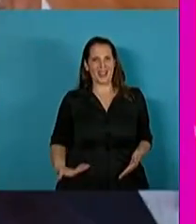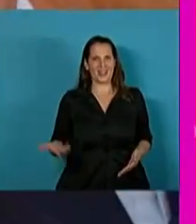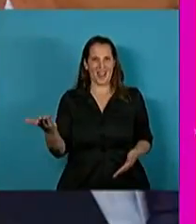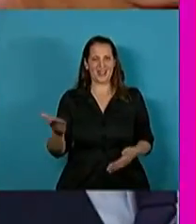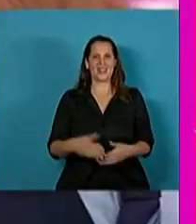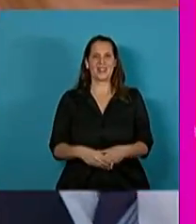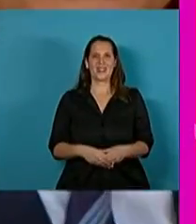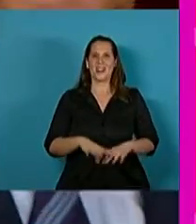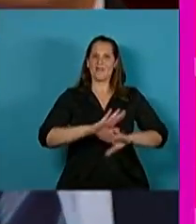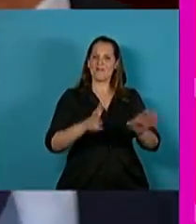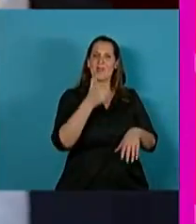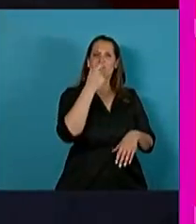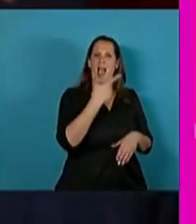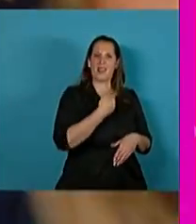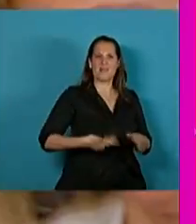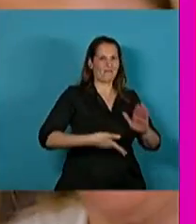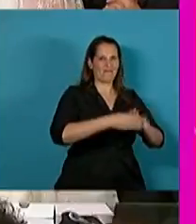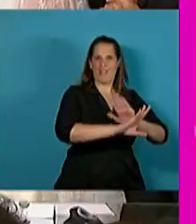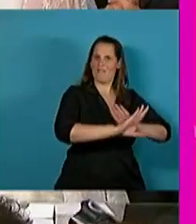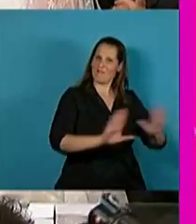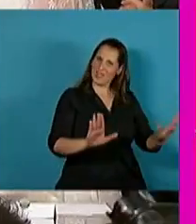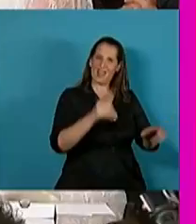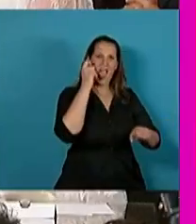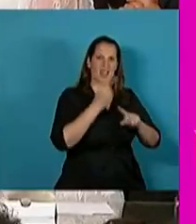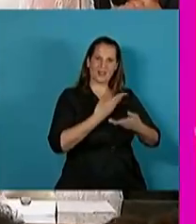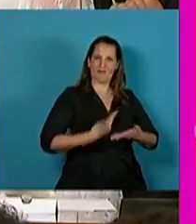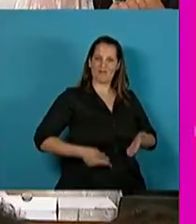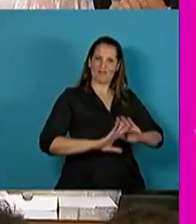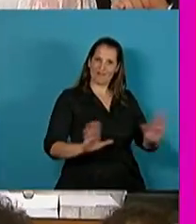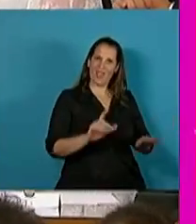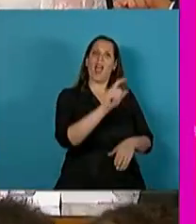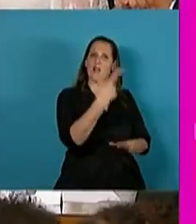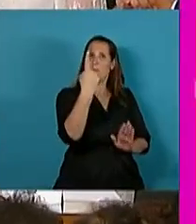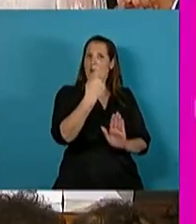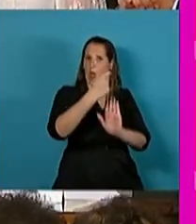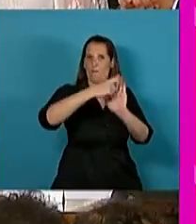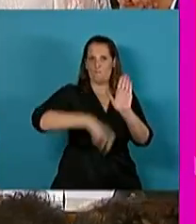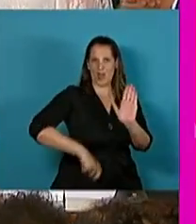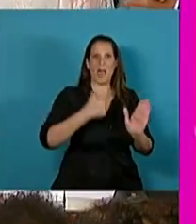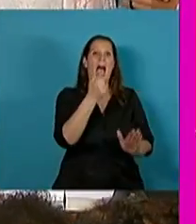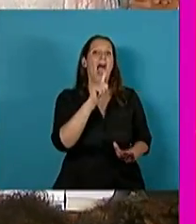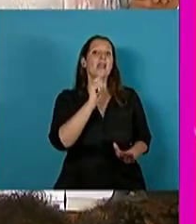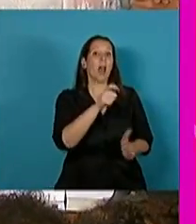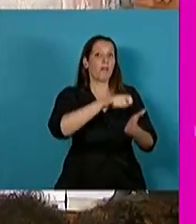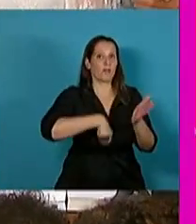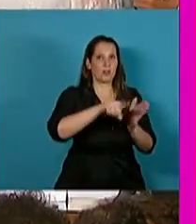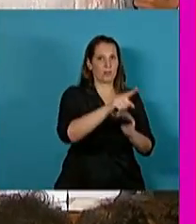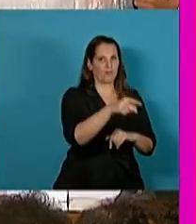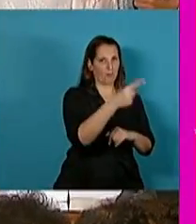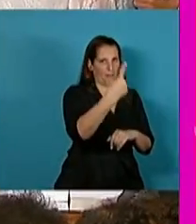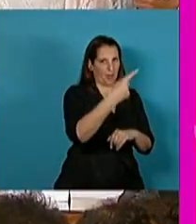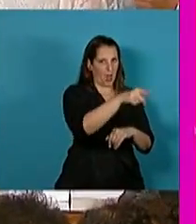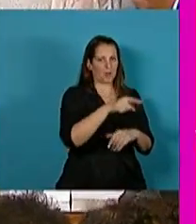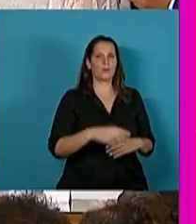maltrato. Porque no eran rengos, lo usaban como un símbolo de carísimo. Ese te corrige. Escuchame, que te pegas y te portás